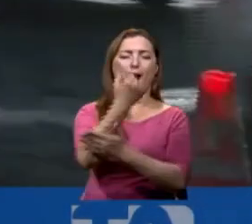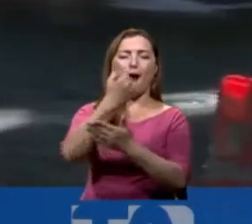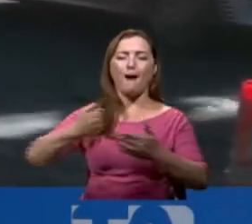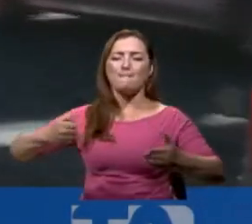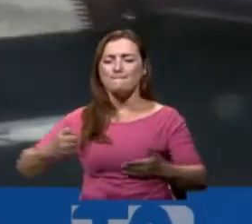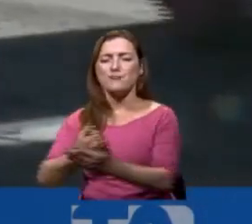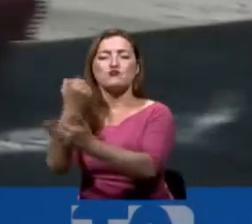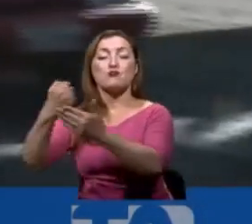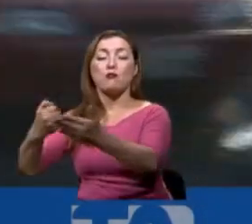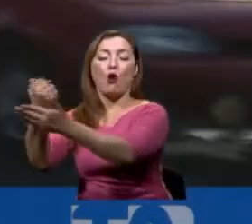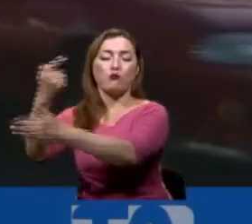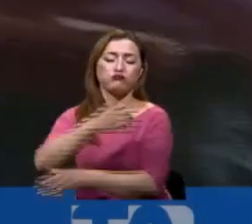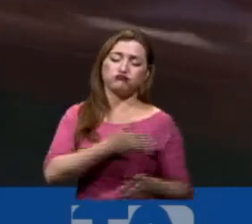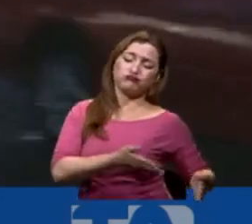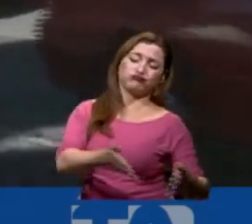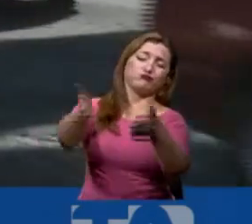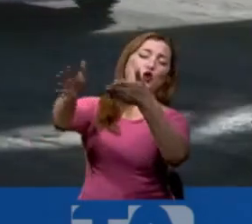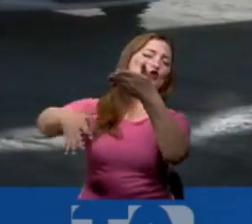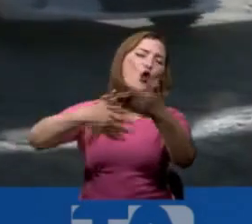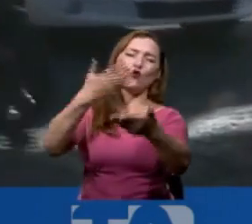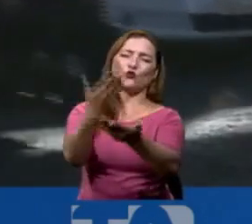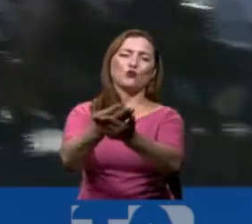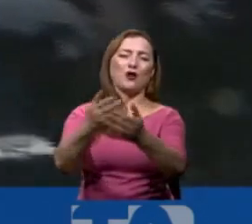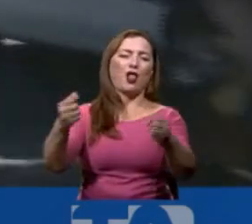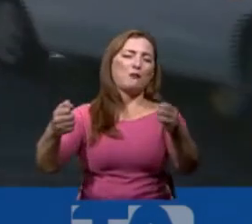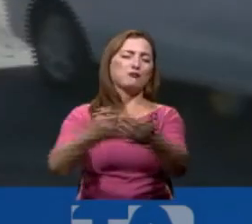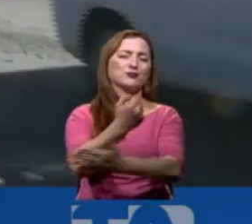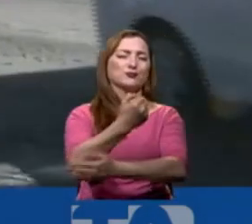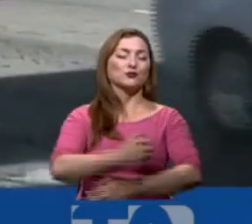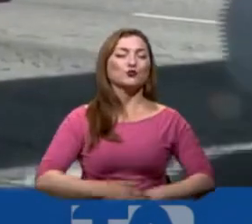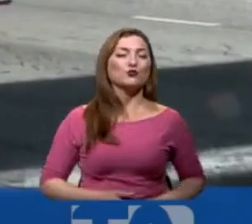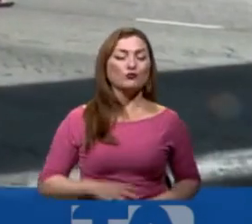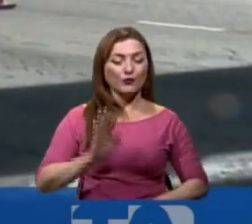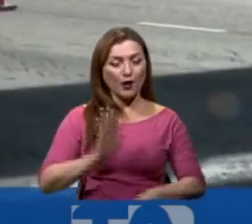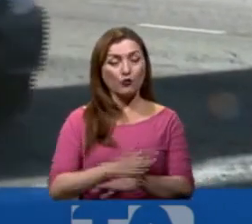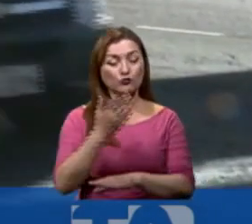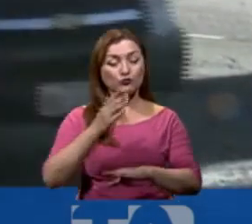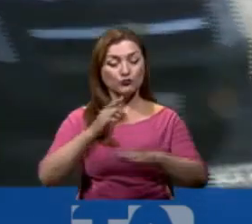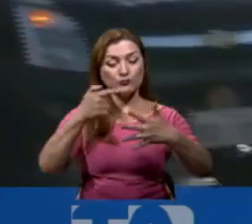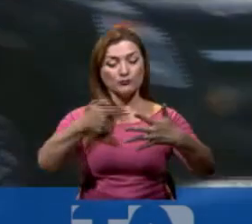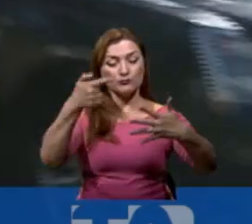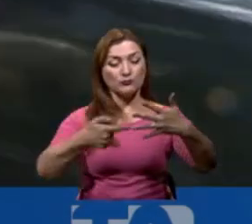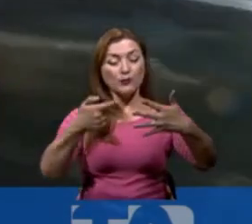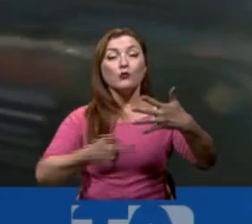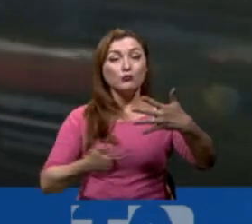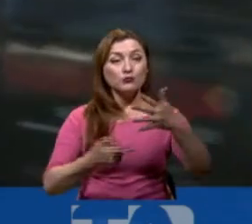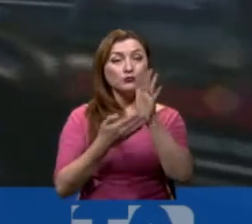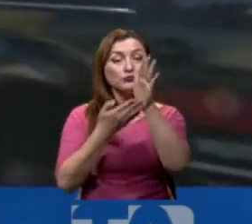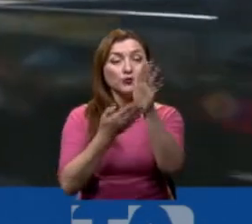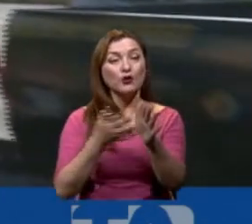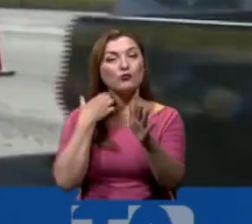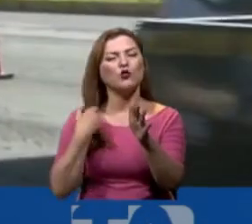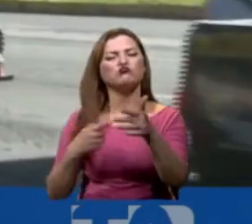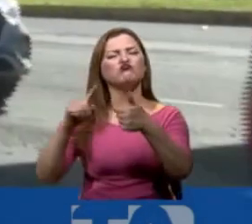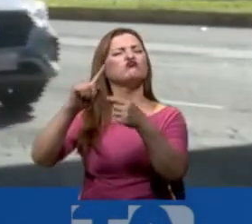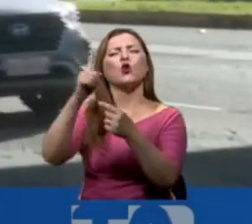tránsito, sino ya hablamos de toda la avenida Simón Bolívar y, como bien mencionan, las causas son varias. Las causas, por ejemplo, una de